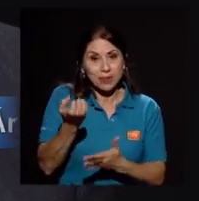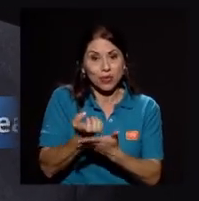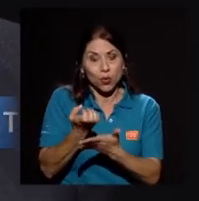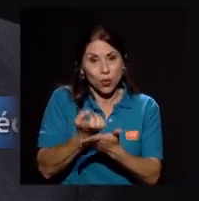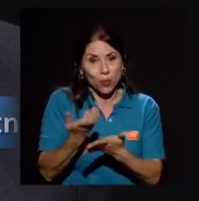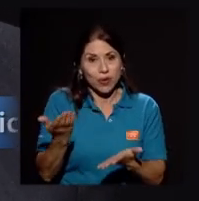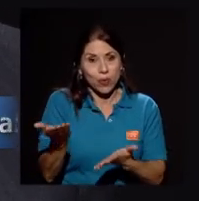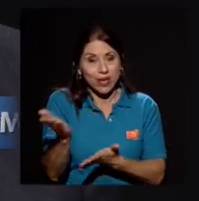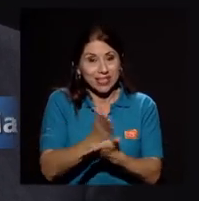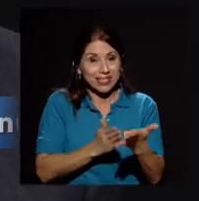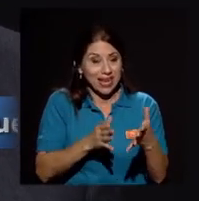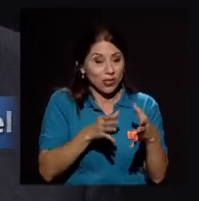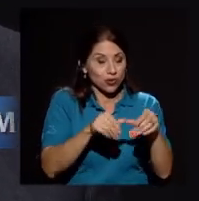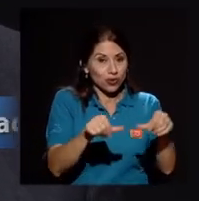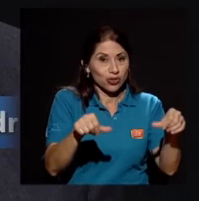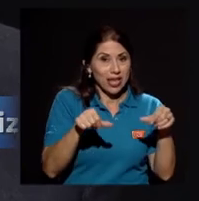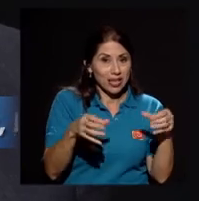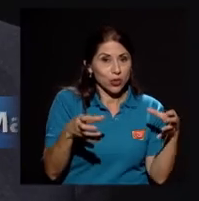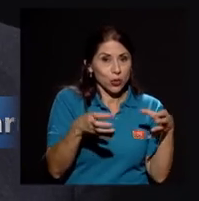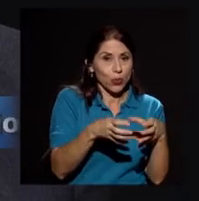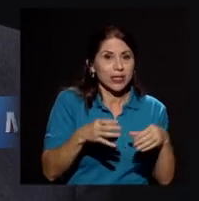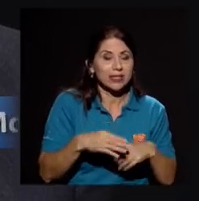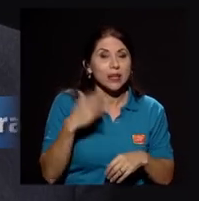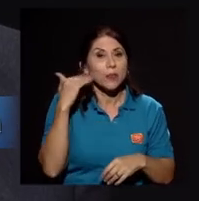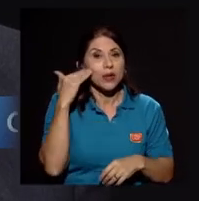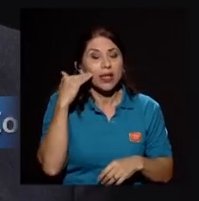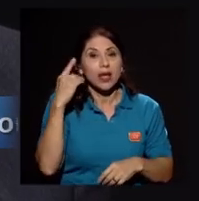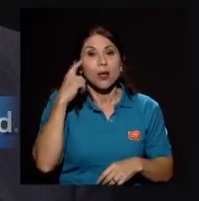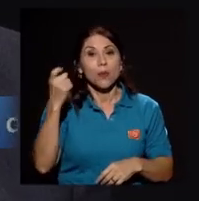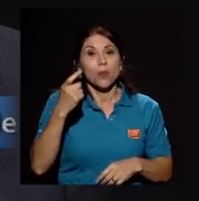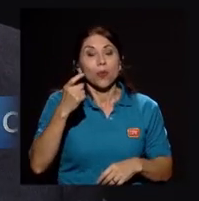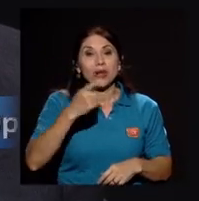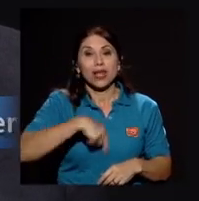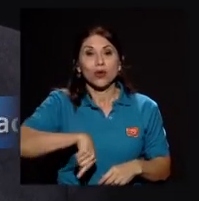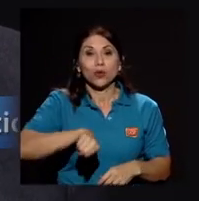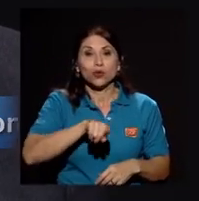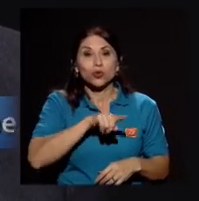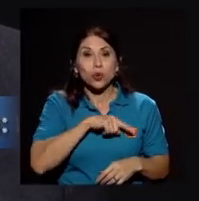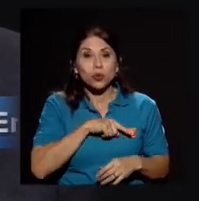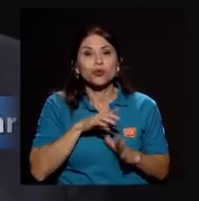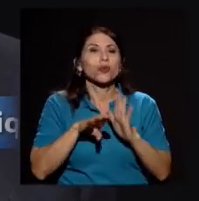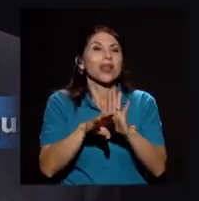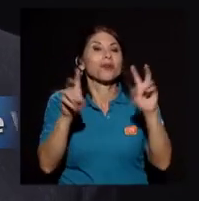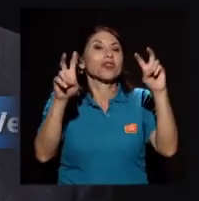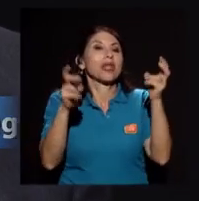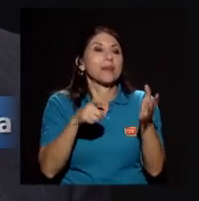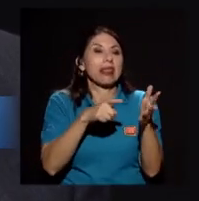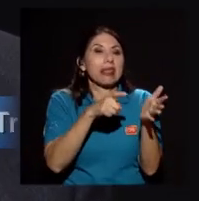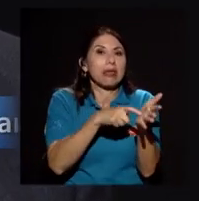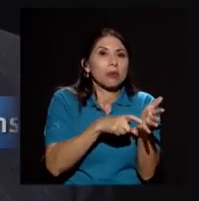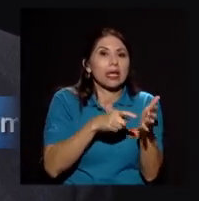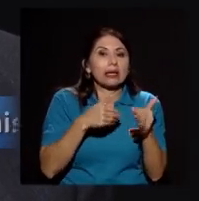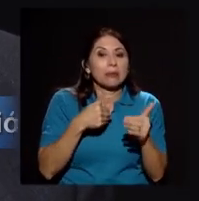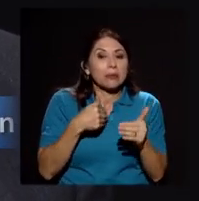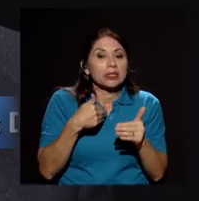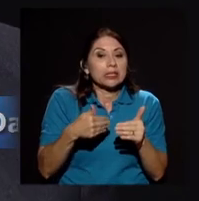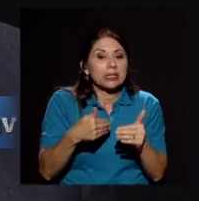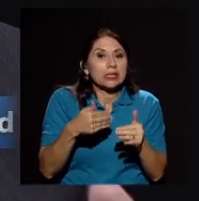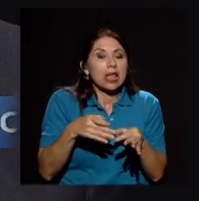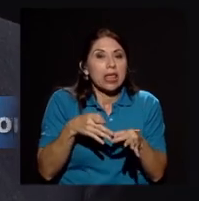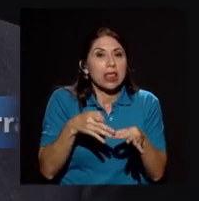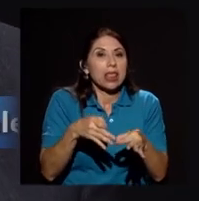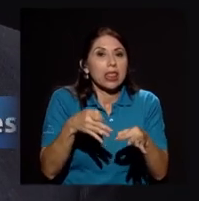sectores porque la forma en cómo pateamos la pelota hacia adelante con endeudamiento externo por ejemplo distorsiona precios importantes en la economía